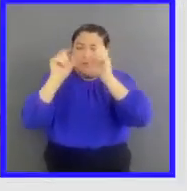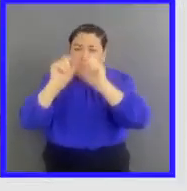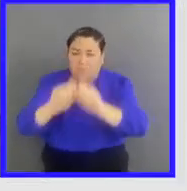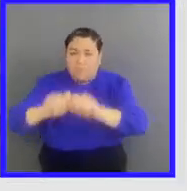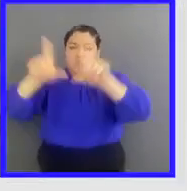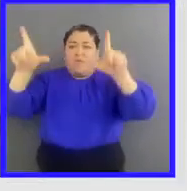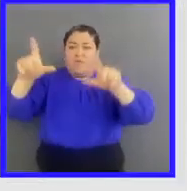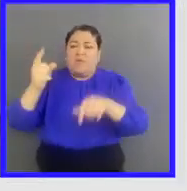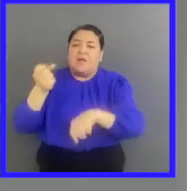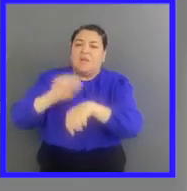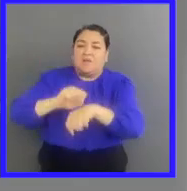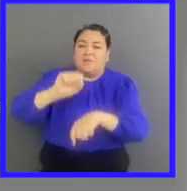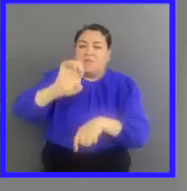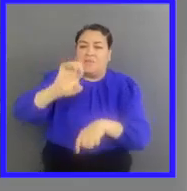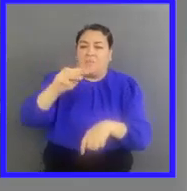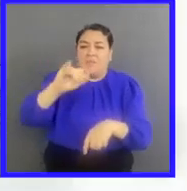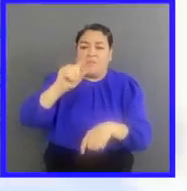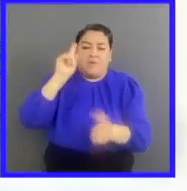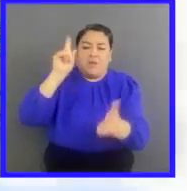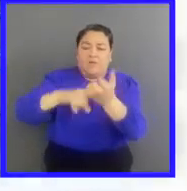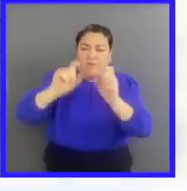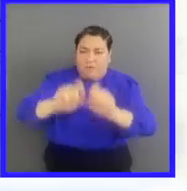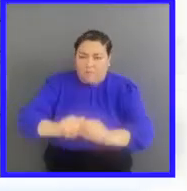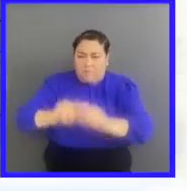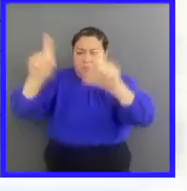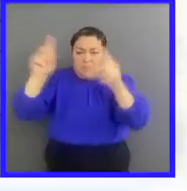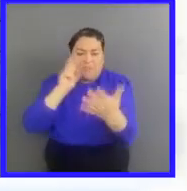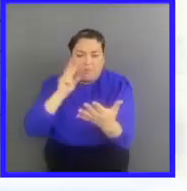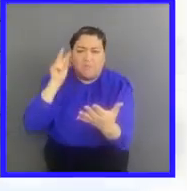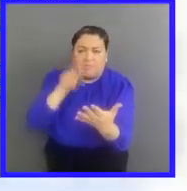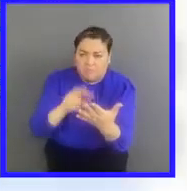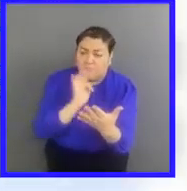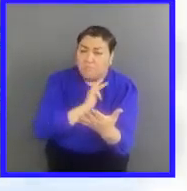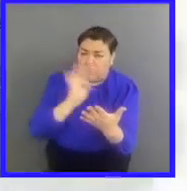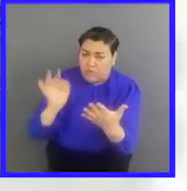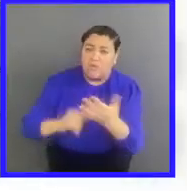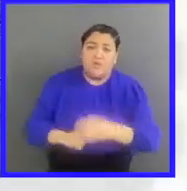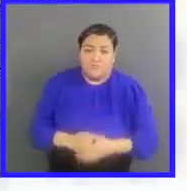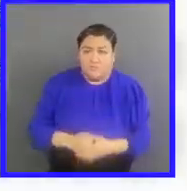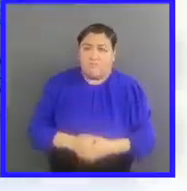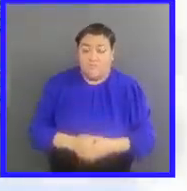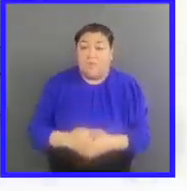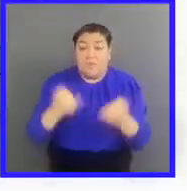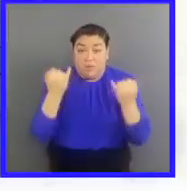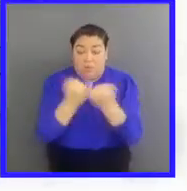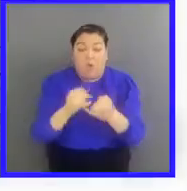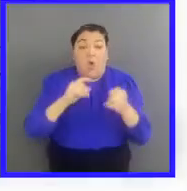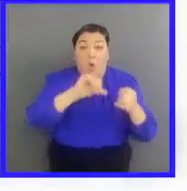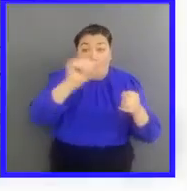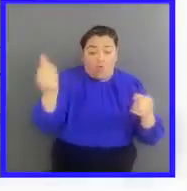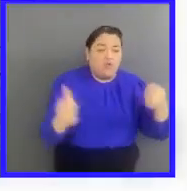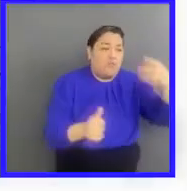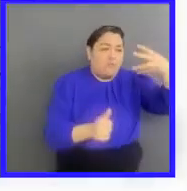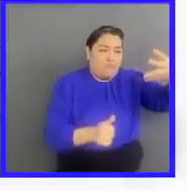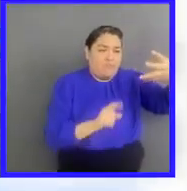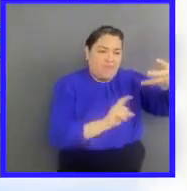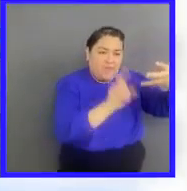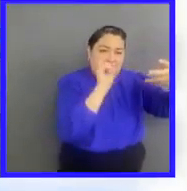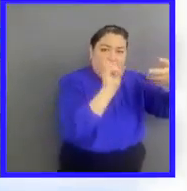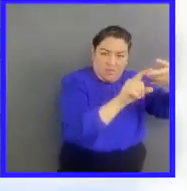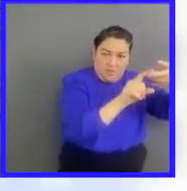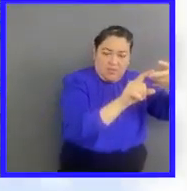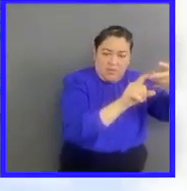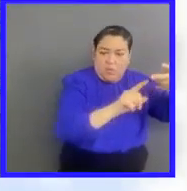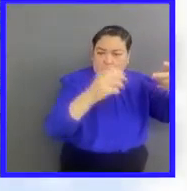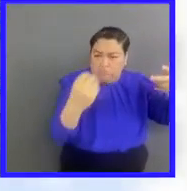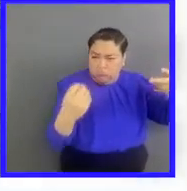Federación para acceder al contenido completo de la sentencia. Se puede cambiar de derecho en cualquier momento para obtener una visión